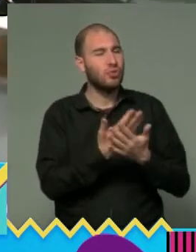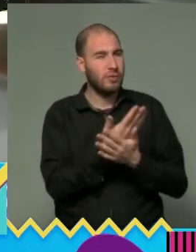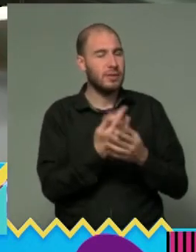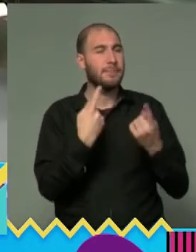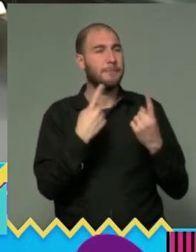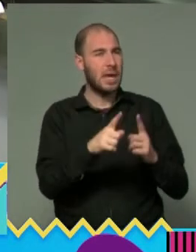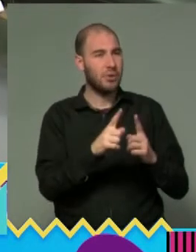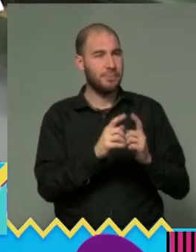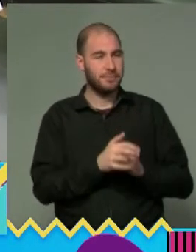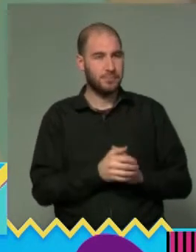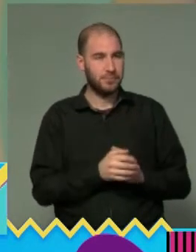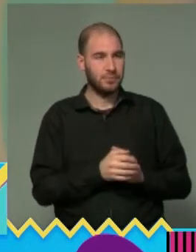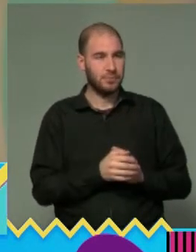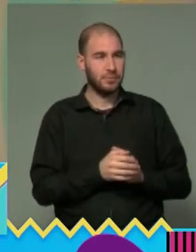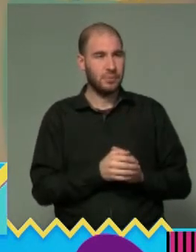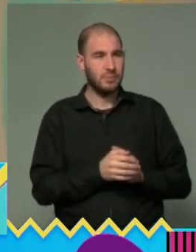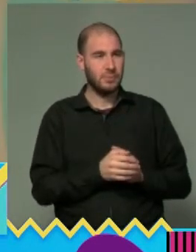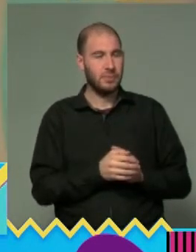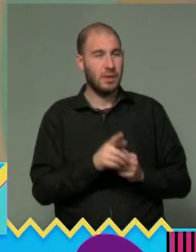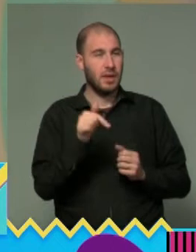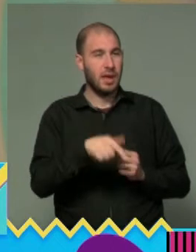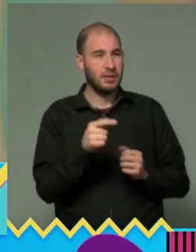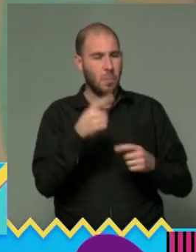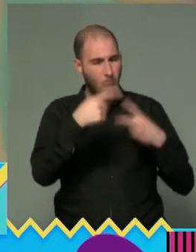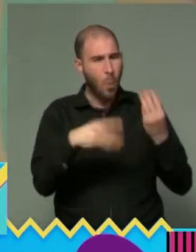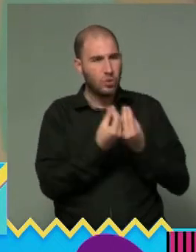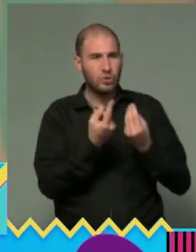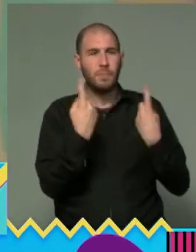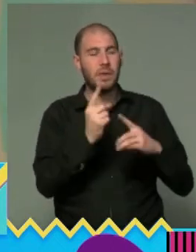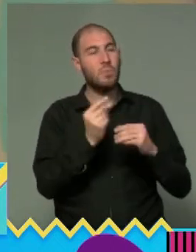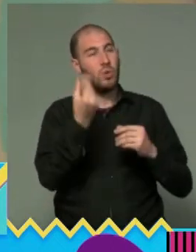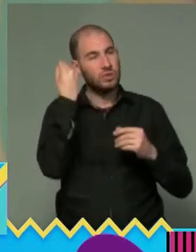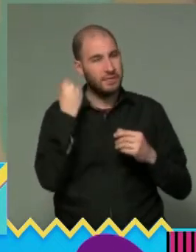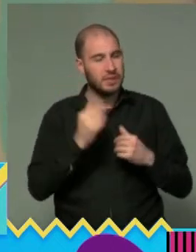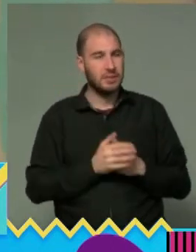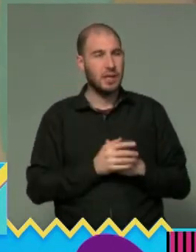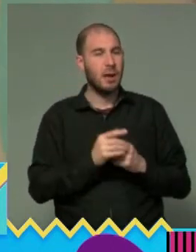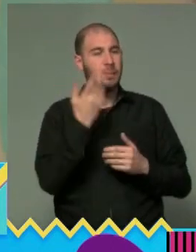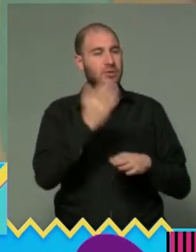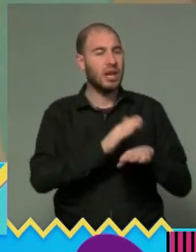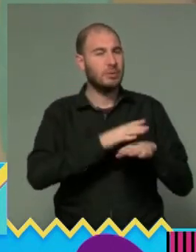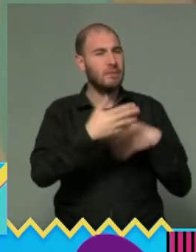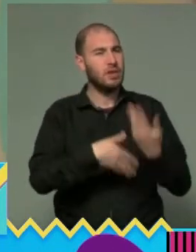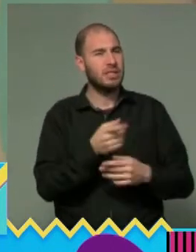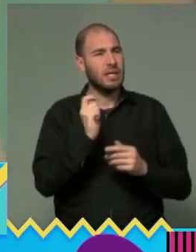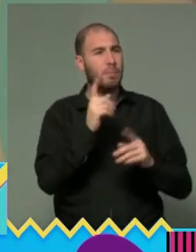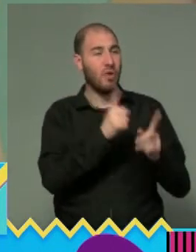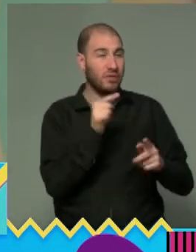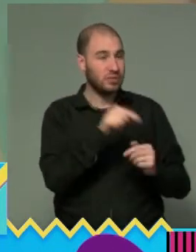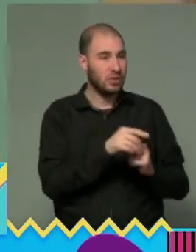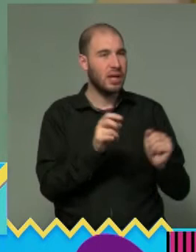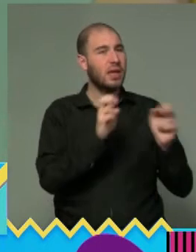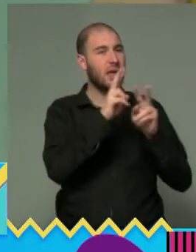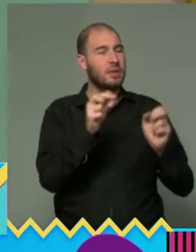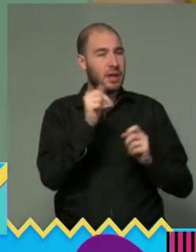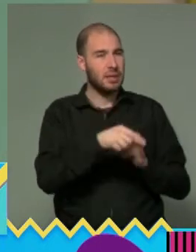bueno, también, y no es la mayoría de los casos, pero también hay situaciones en las que el protagonista de la violencia es el docente. Y bueno, con respecto